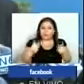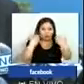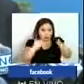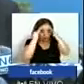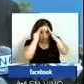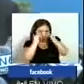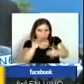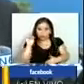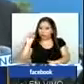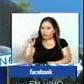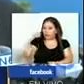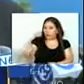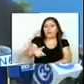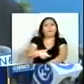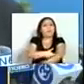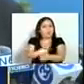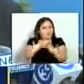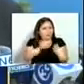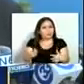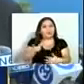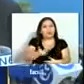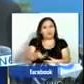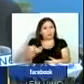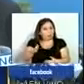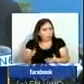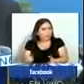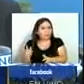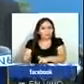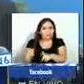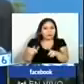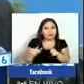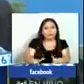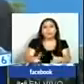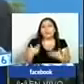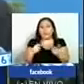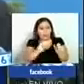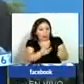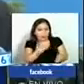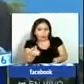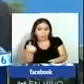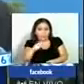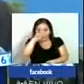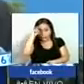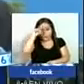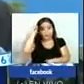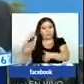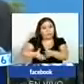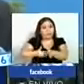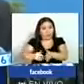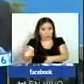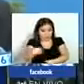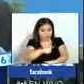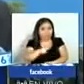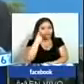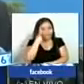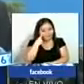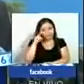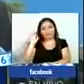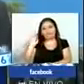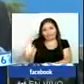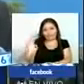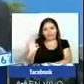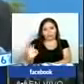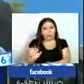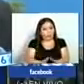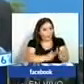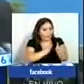Ya tenemos el área hospitalaria, tenemos los equipos, tenemos todo lo que se necesita para el funcionamiento y ustedes van a ser testigos de cómo se va haciendo